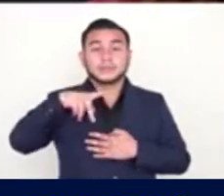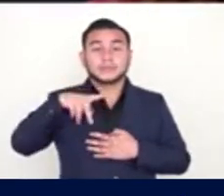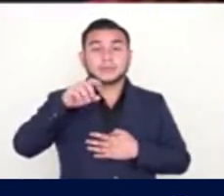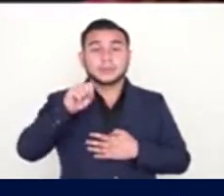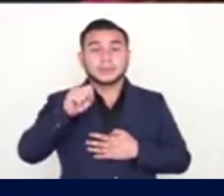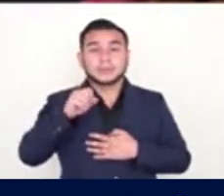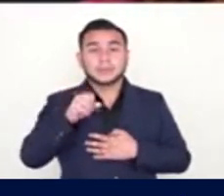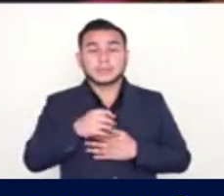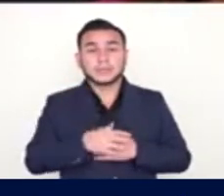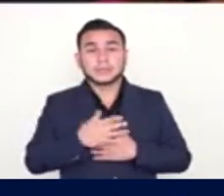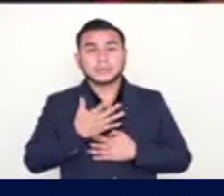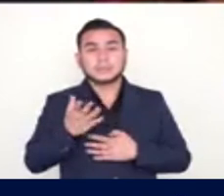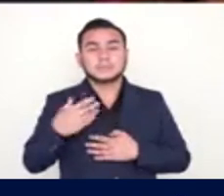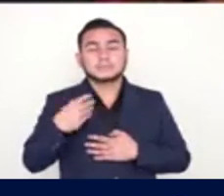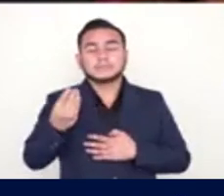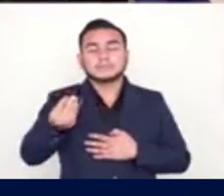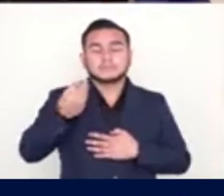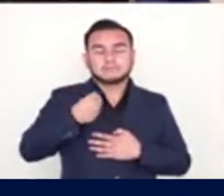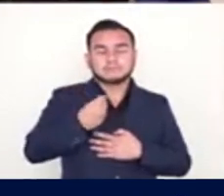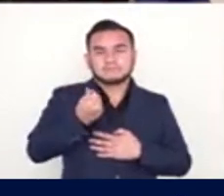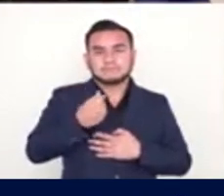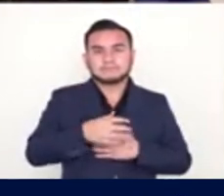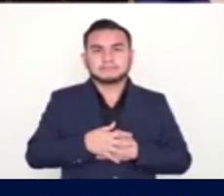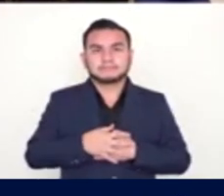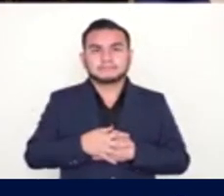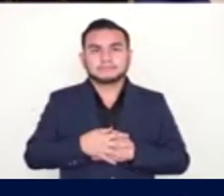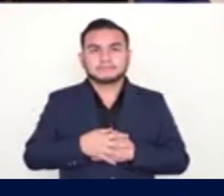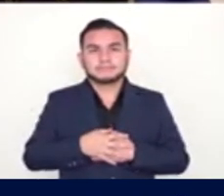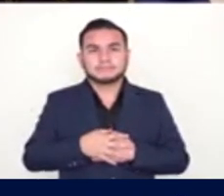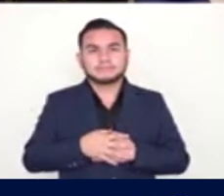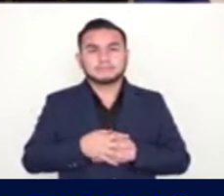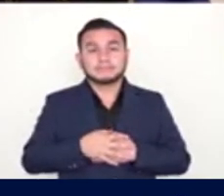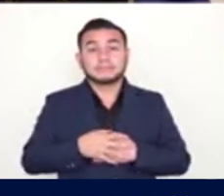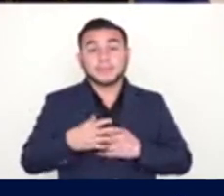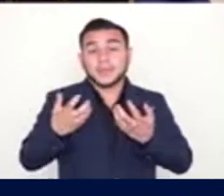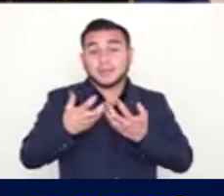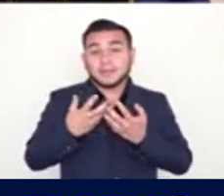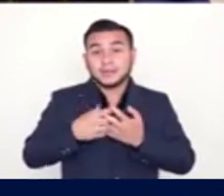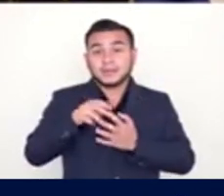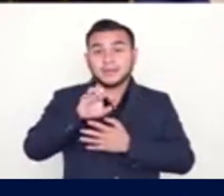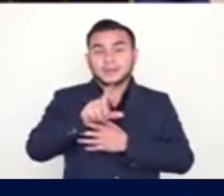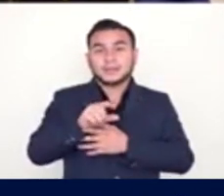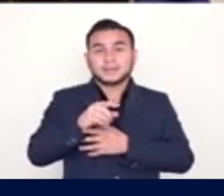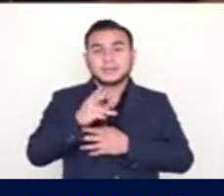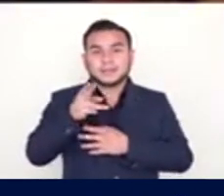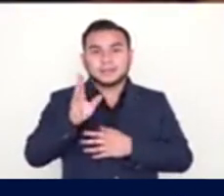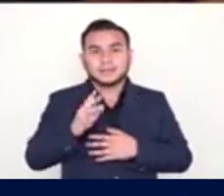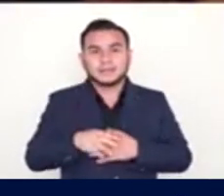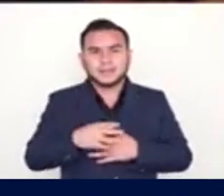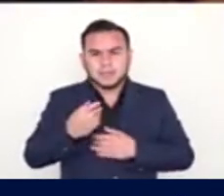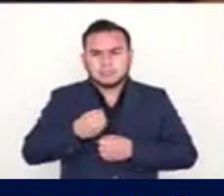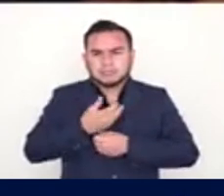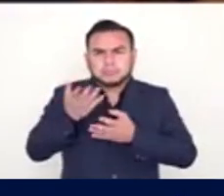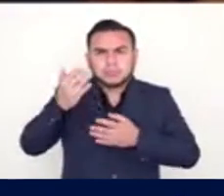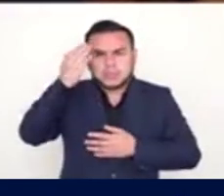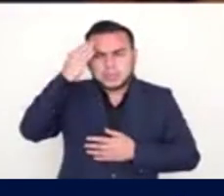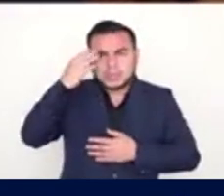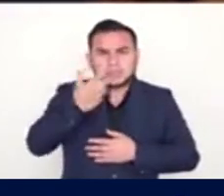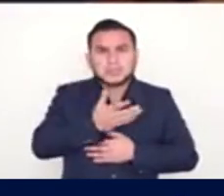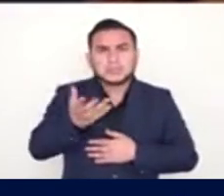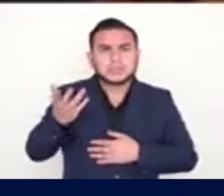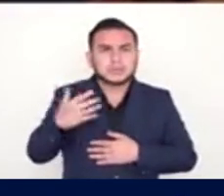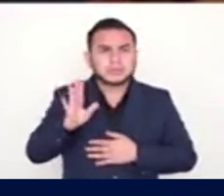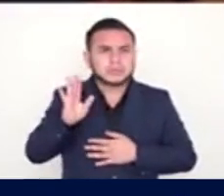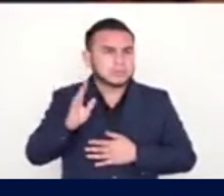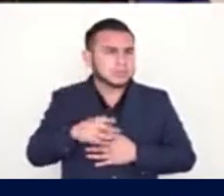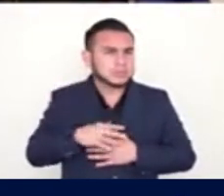¿De George Soros? Sí, de George Soros. Ah, sí. Ok, perfecto. O sea, compañerito de Gato Encerrado, del Faro, ¿verdad? No es secreto, presidente, lo tenemos en nuestra página.